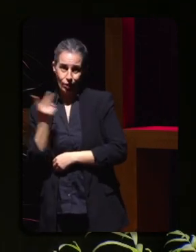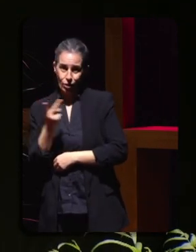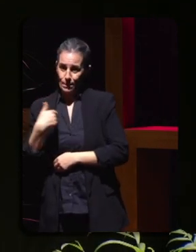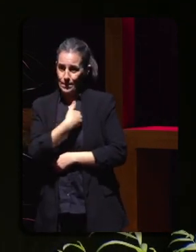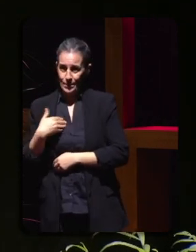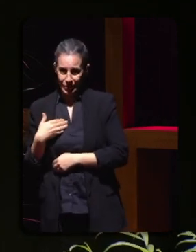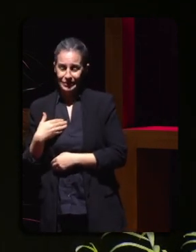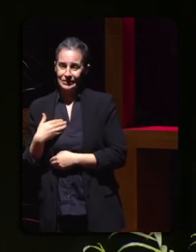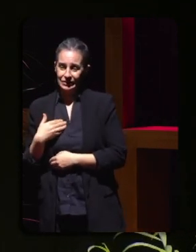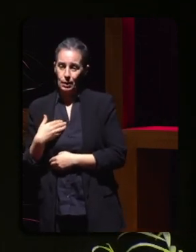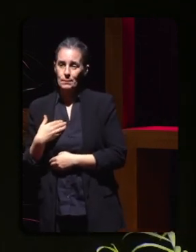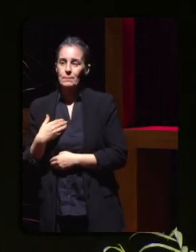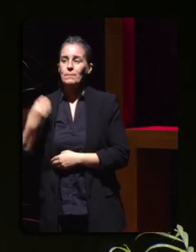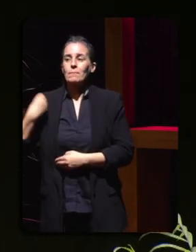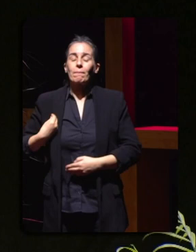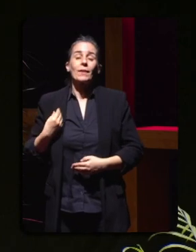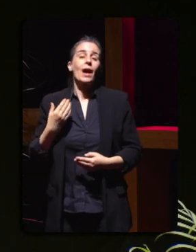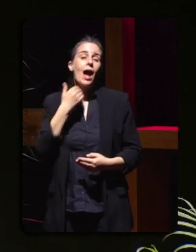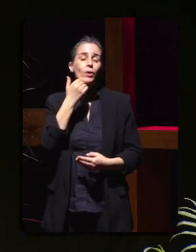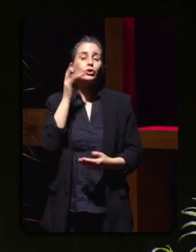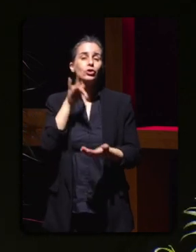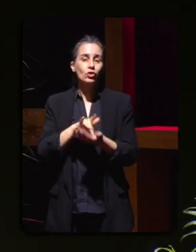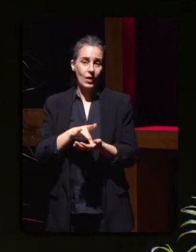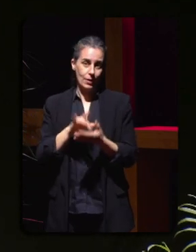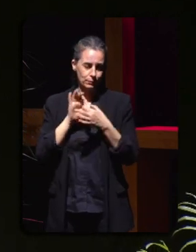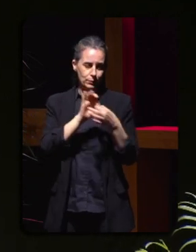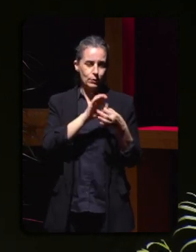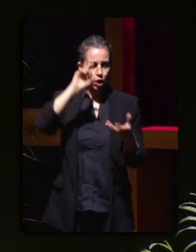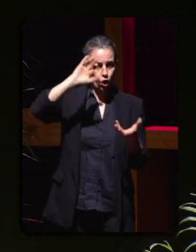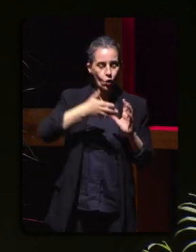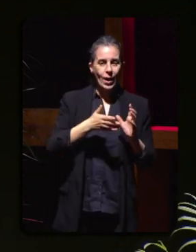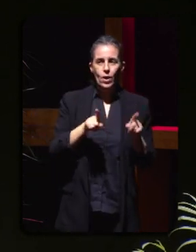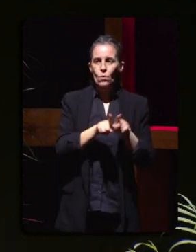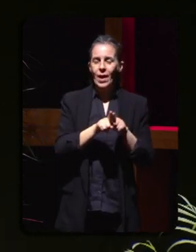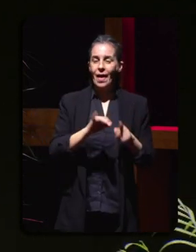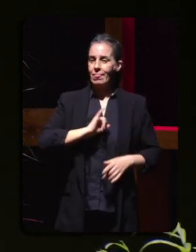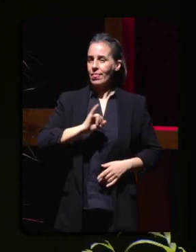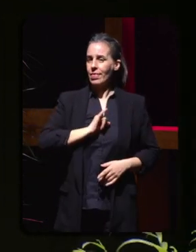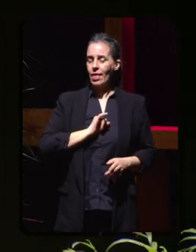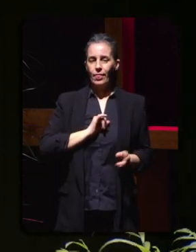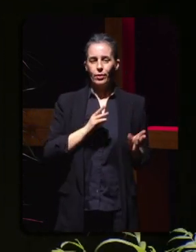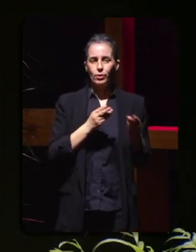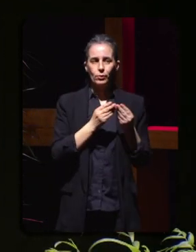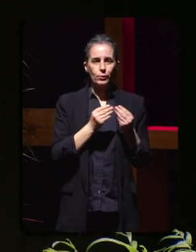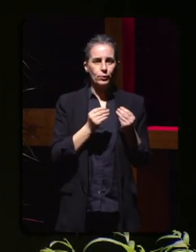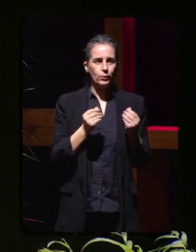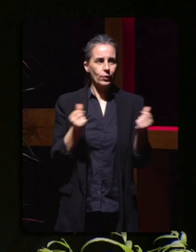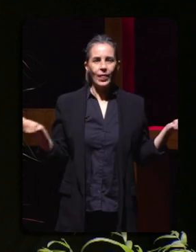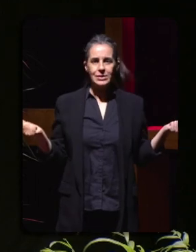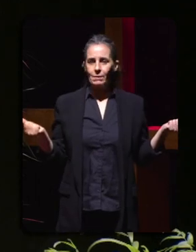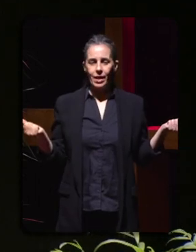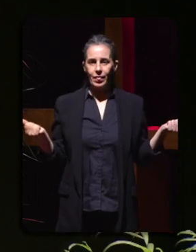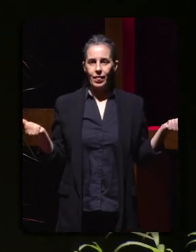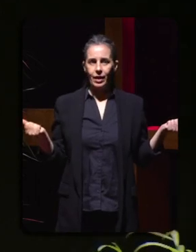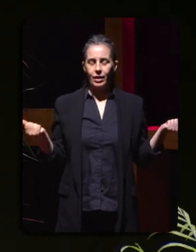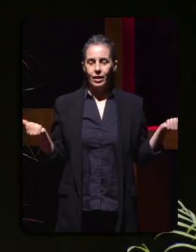sucede en la relación con la locura es que se va borrando la identidad y borrar la identidad de una persona Efectivamente es volverla loco